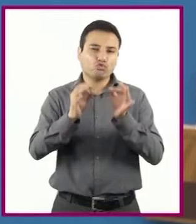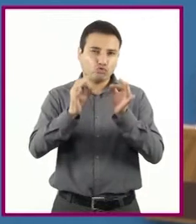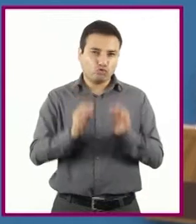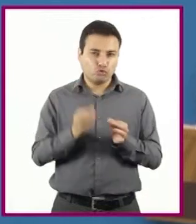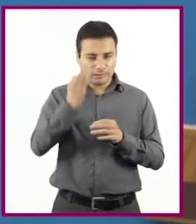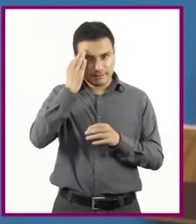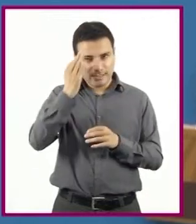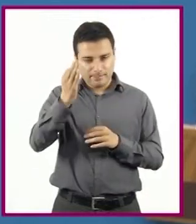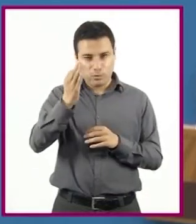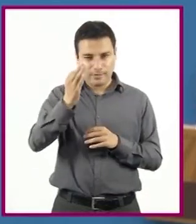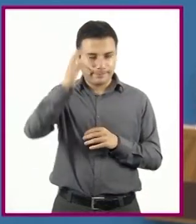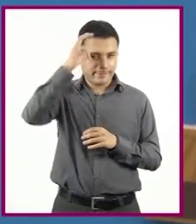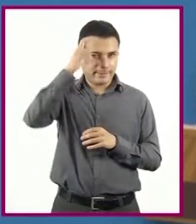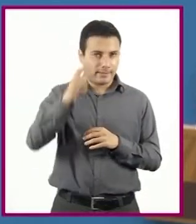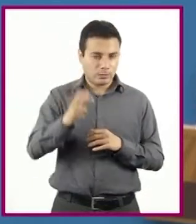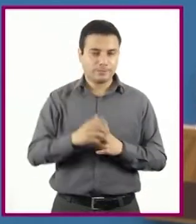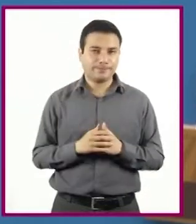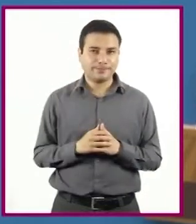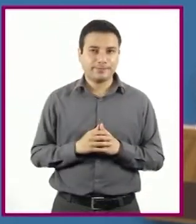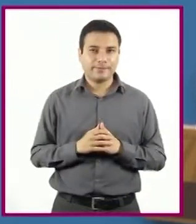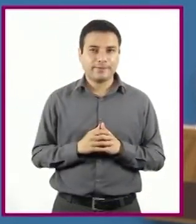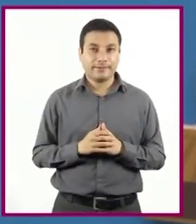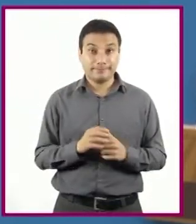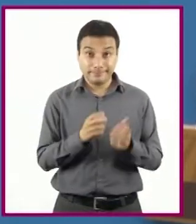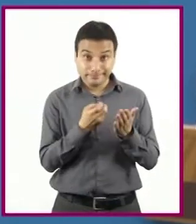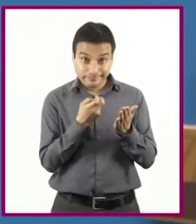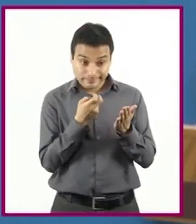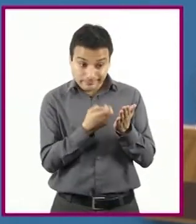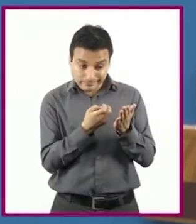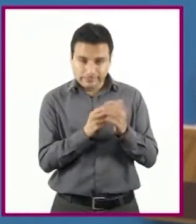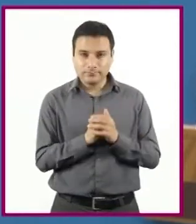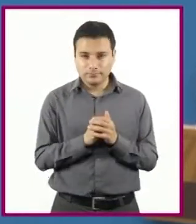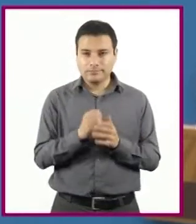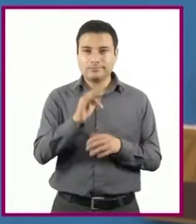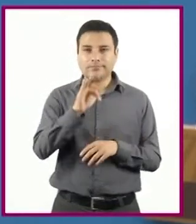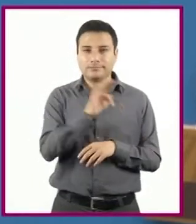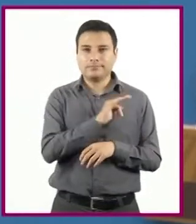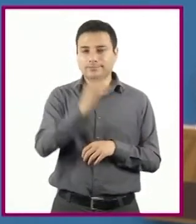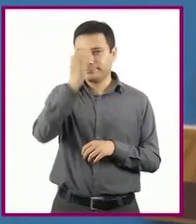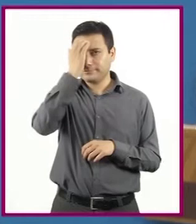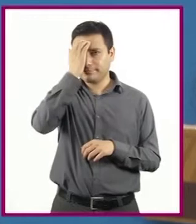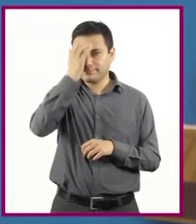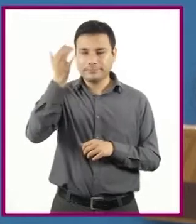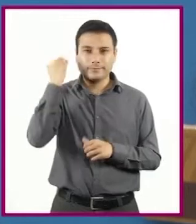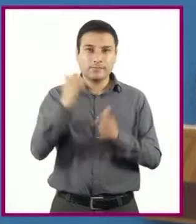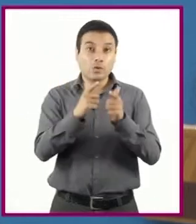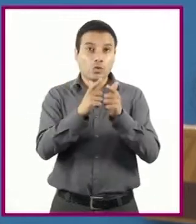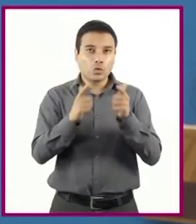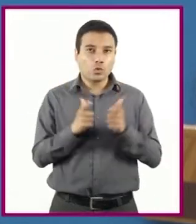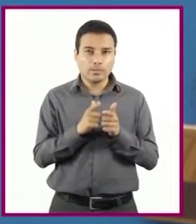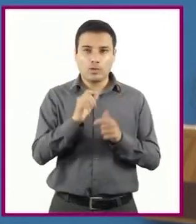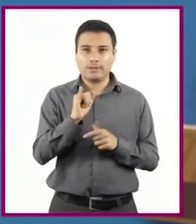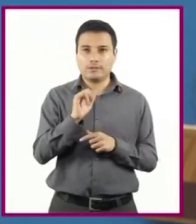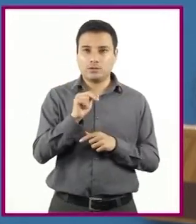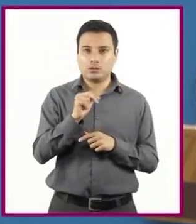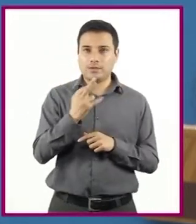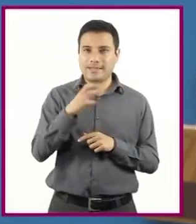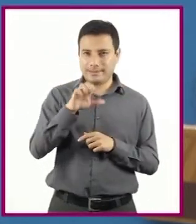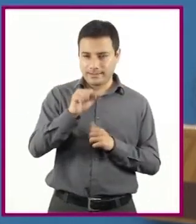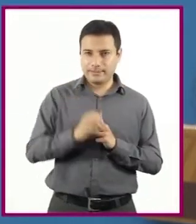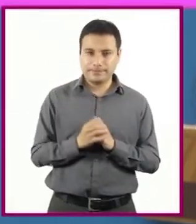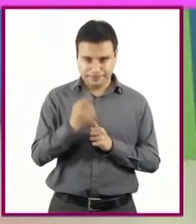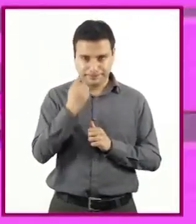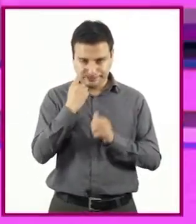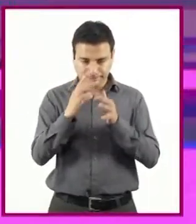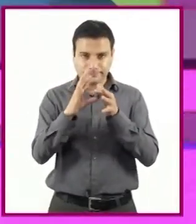Hidalgo. Estos nos permitirán identificar el ideario del movimiento insurgente en esta primera etapa. Pongan